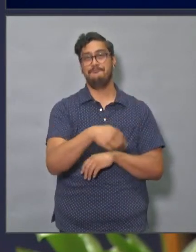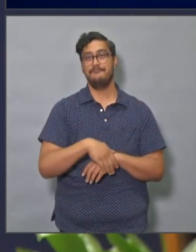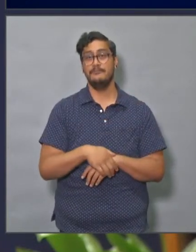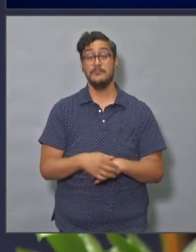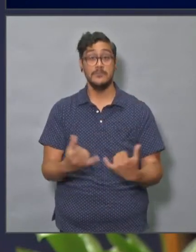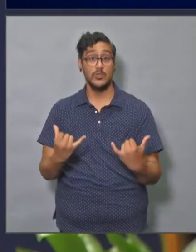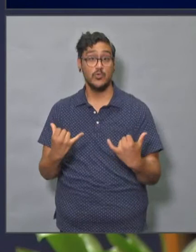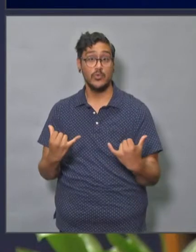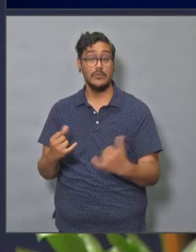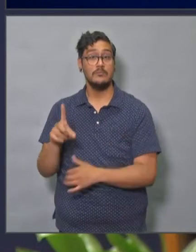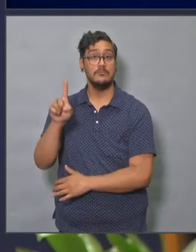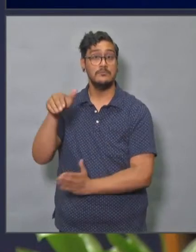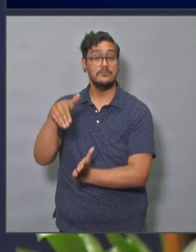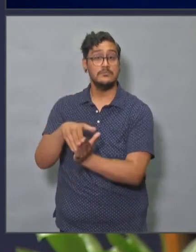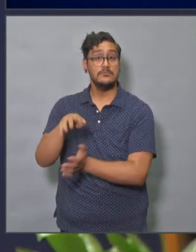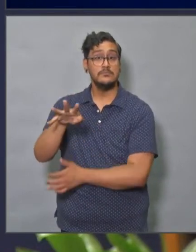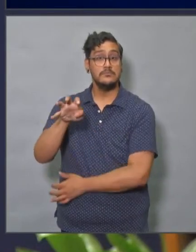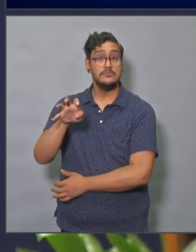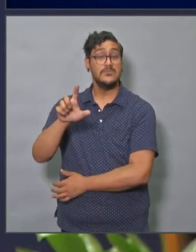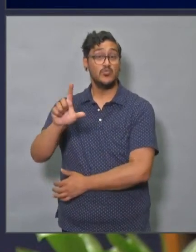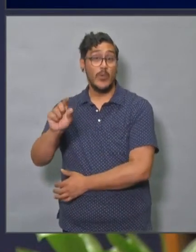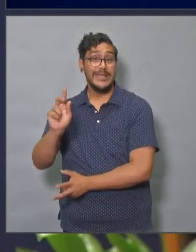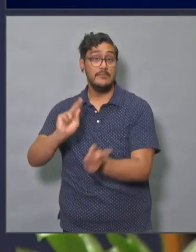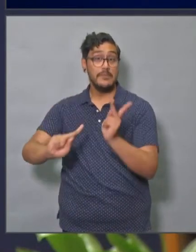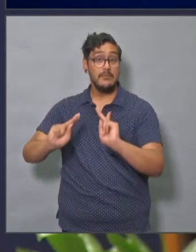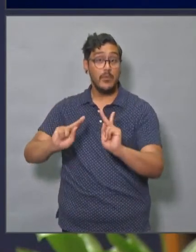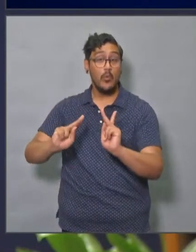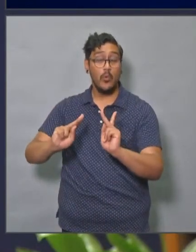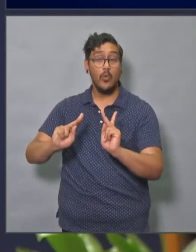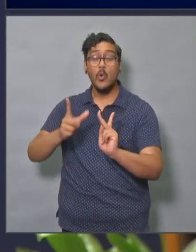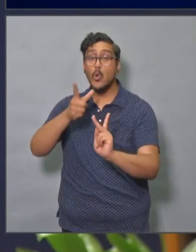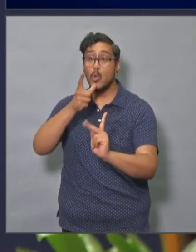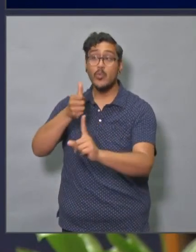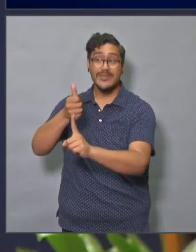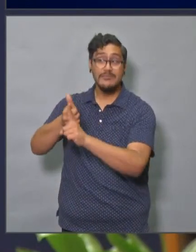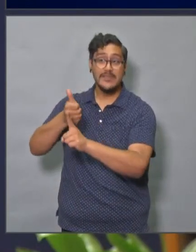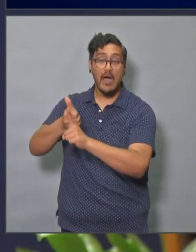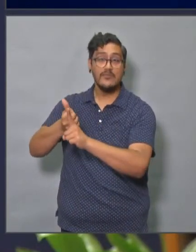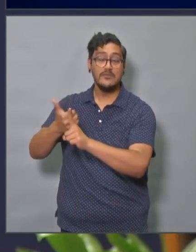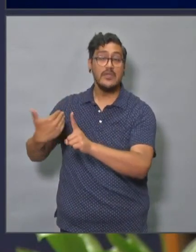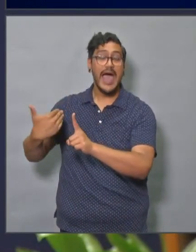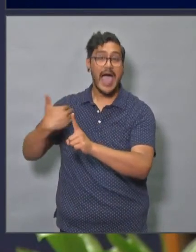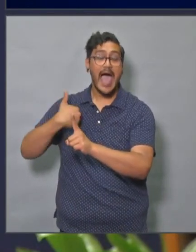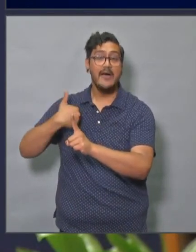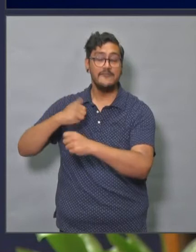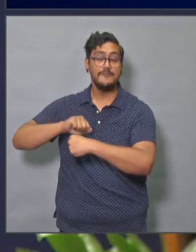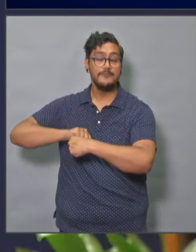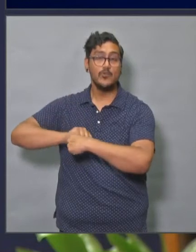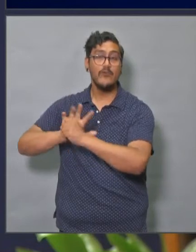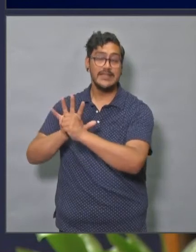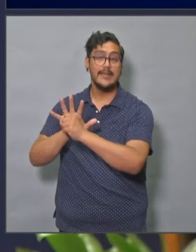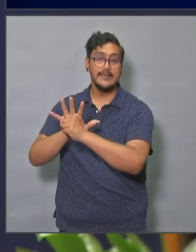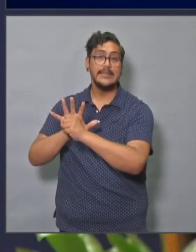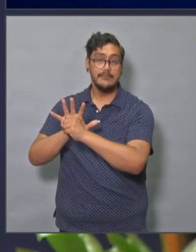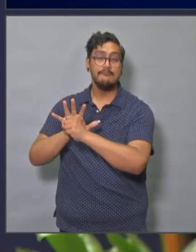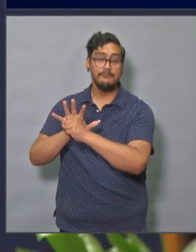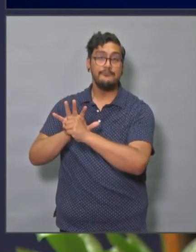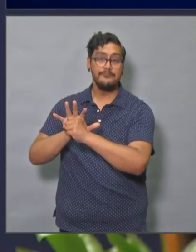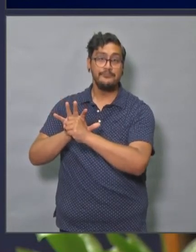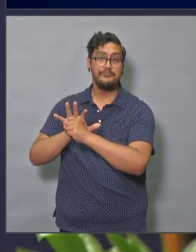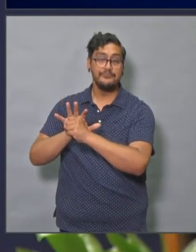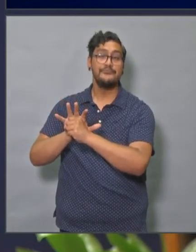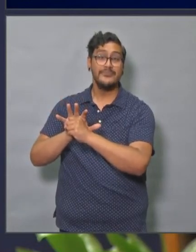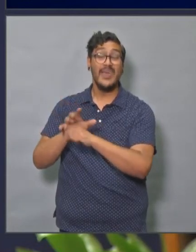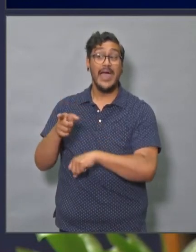Actualmente hay 1,420 personas que han dado resultados positivos de COVID-19